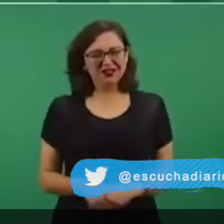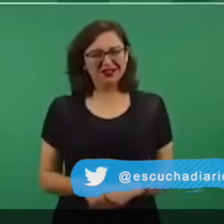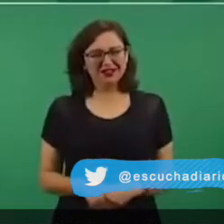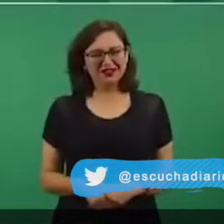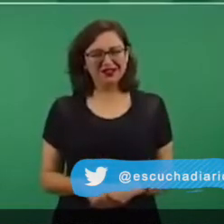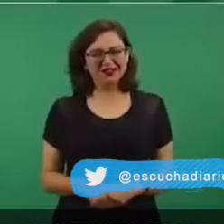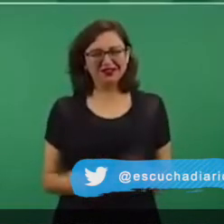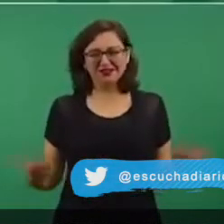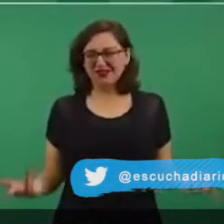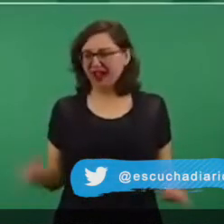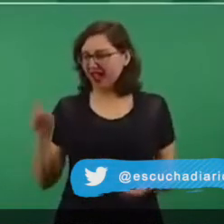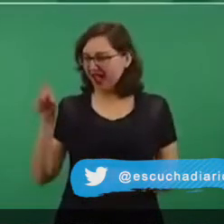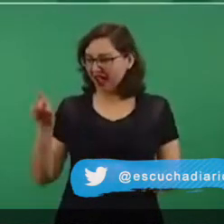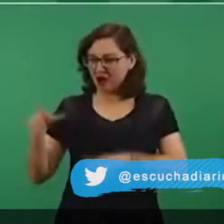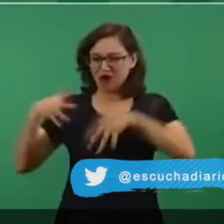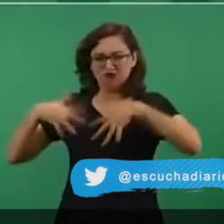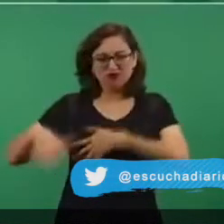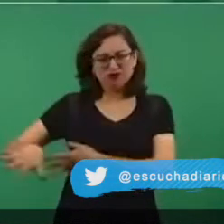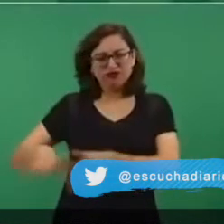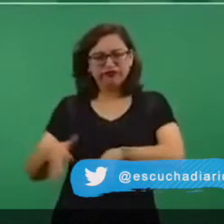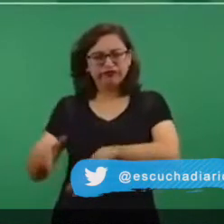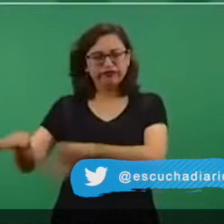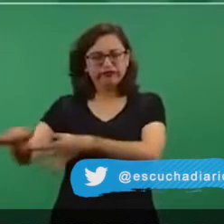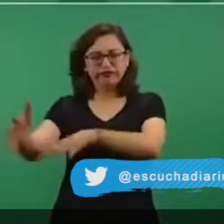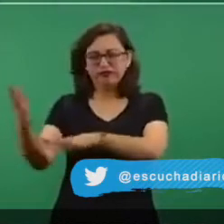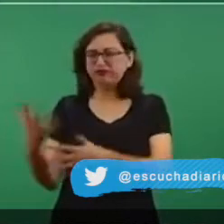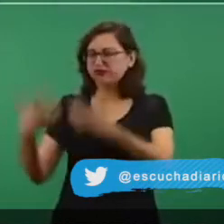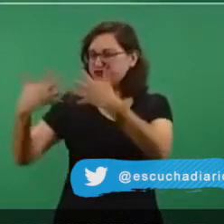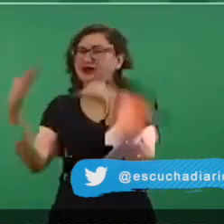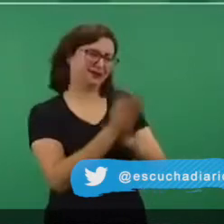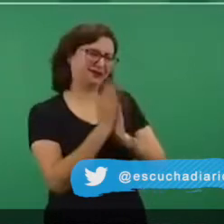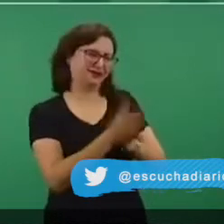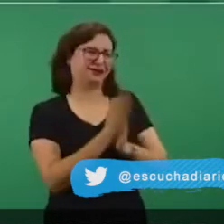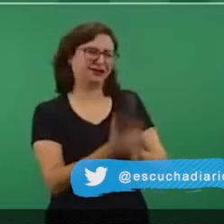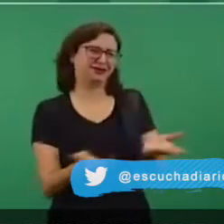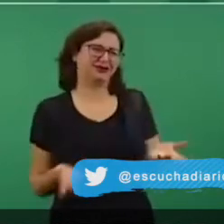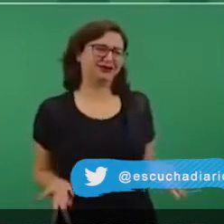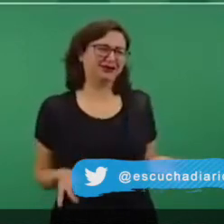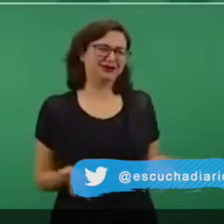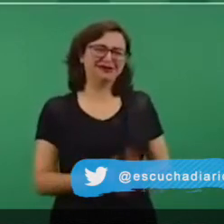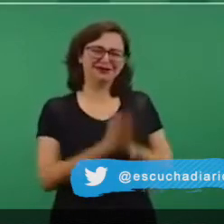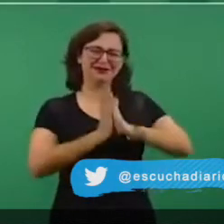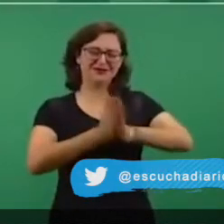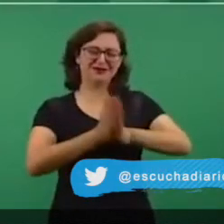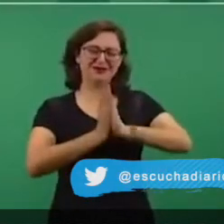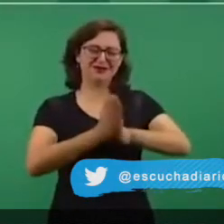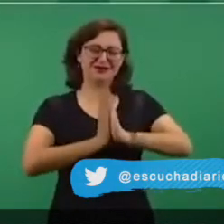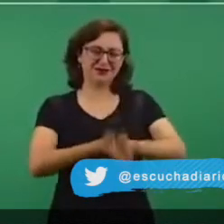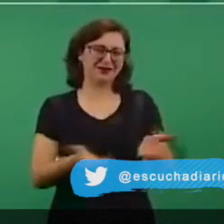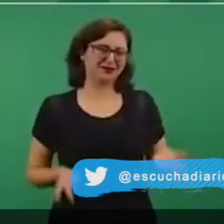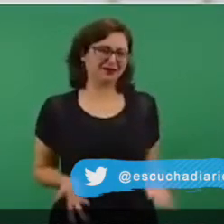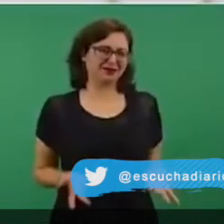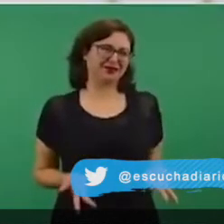la energía que se produce en las presas? Es lo más limpio,